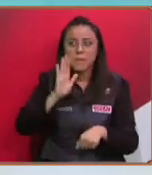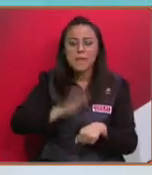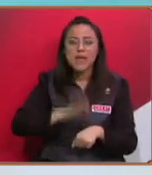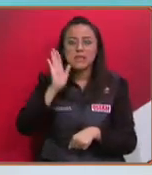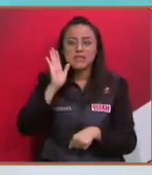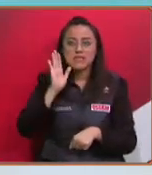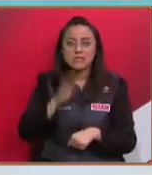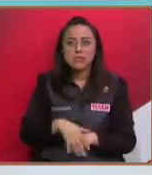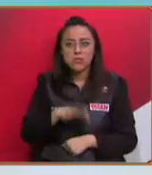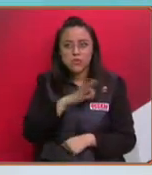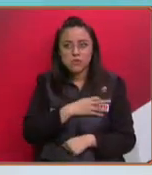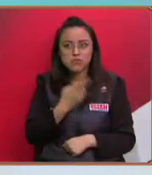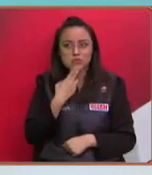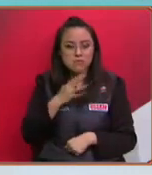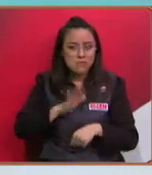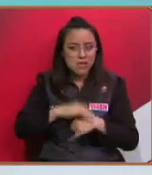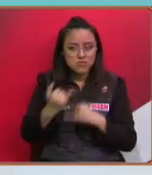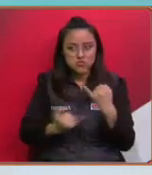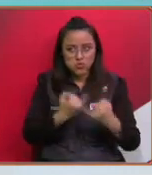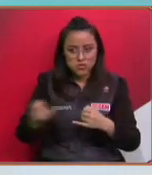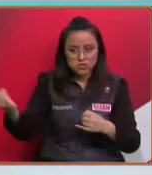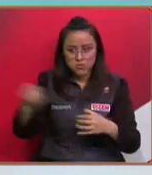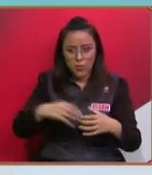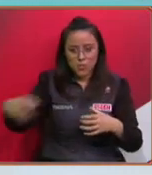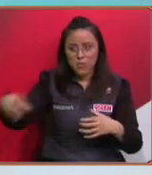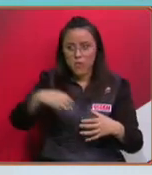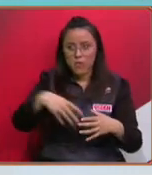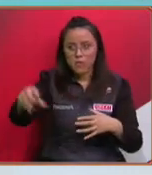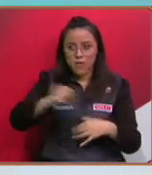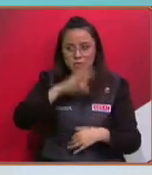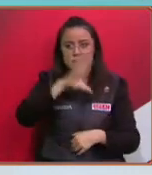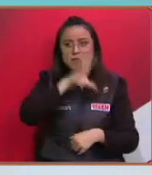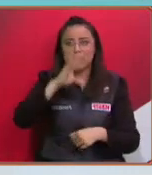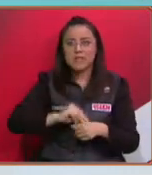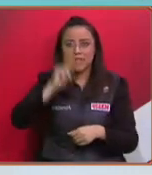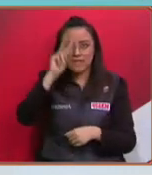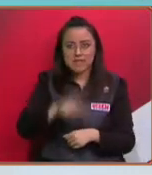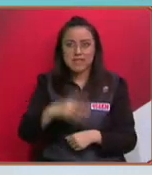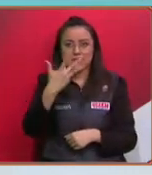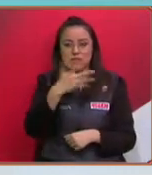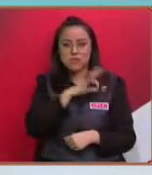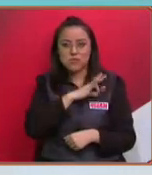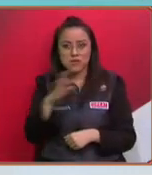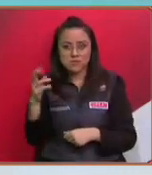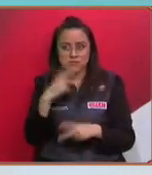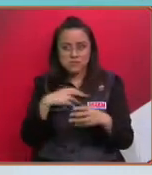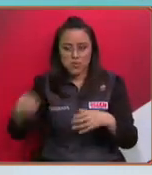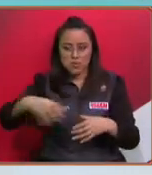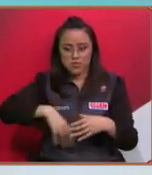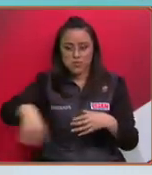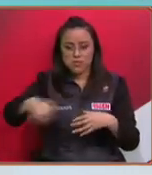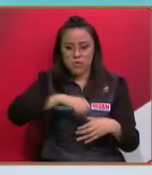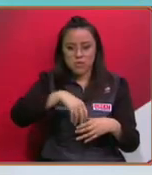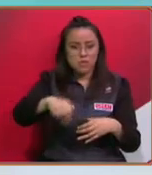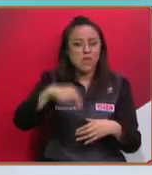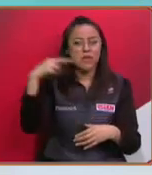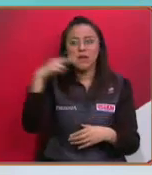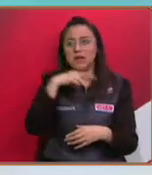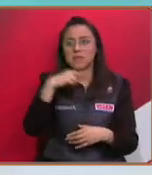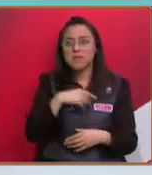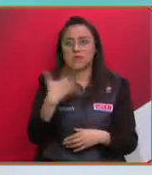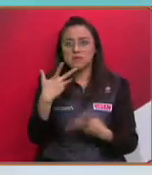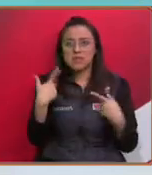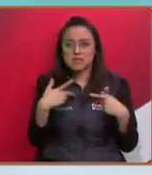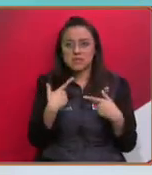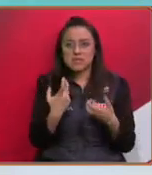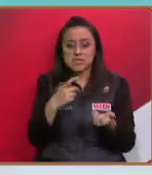más, réteme. Póngame más juguetes, exacto. Y yo le mando. Y va a ver cómo cabe todo. Cinco en cabina para que ayuden a cargar y todo lo que quieras meterle de carga. Cinco en